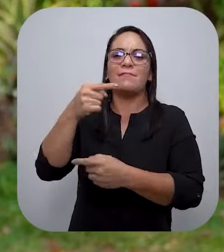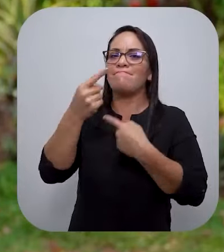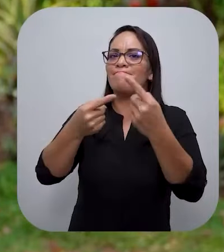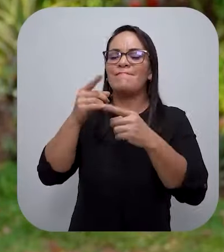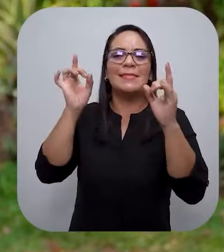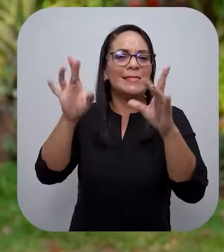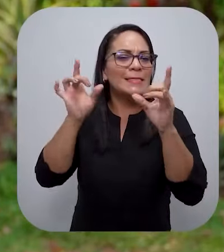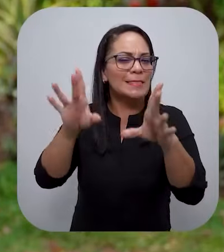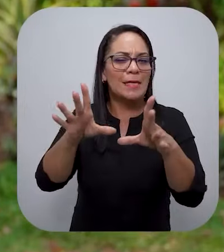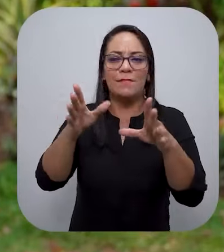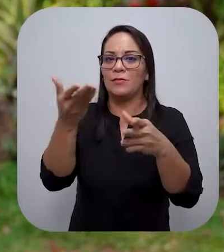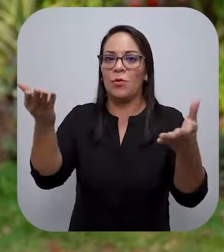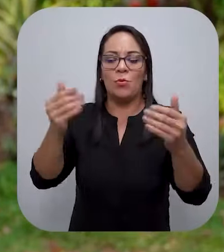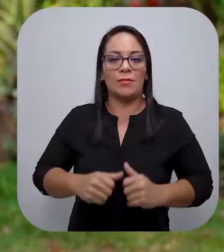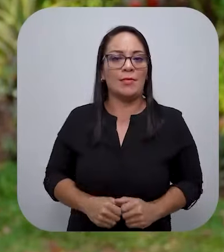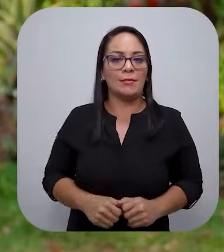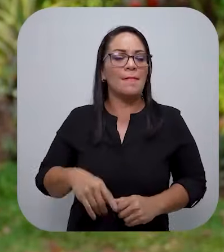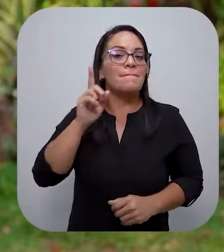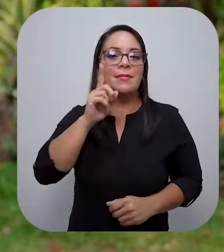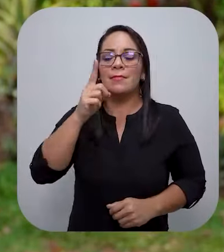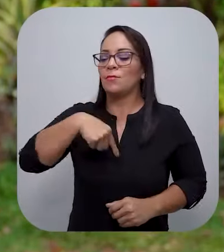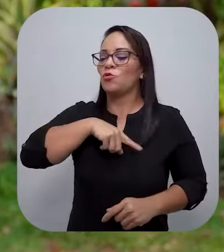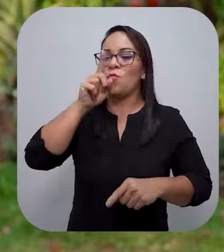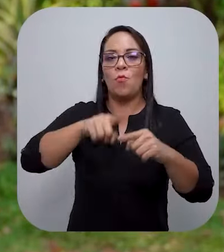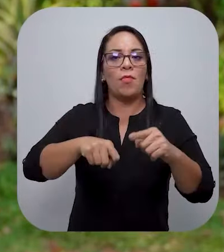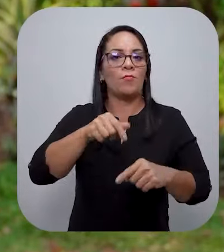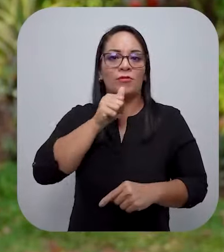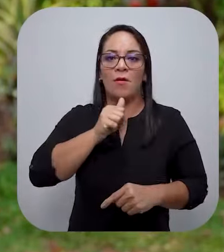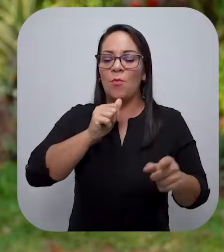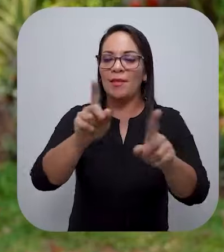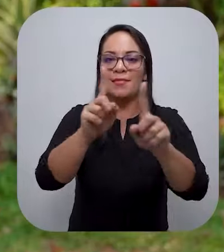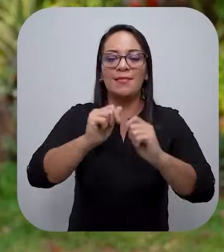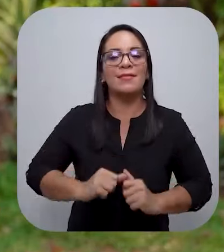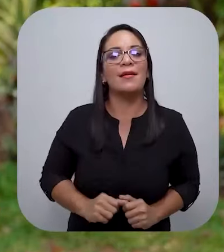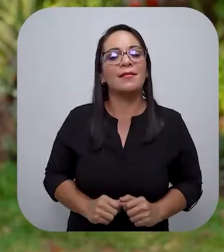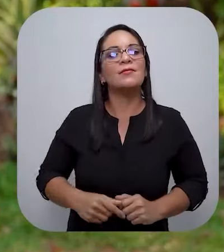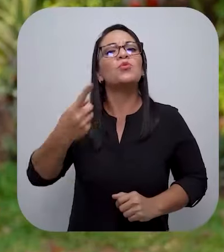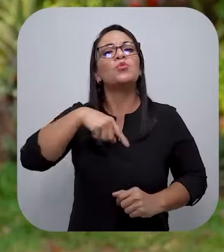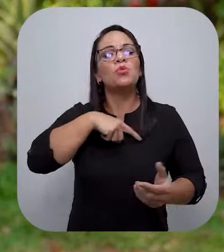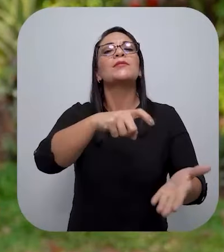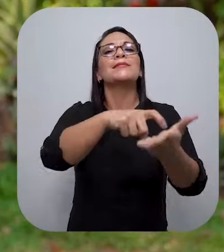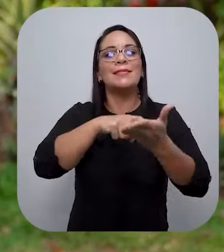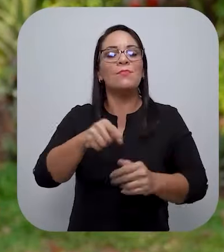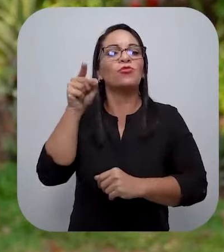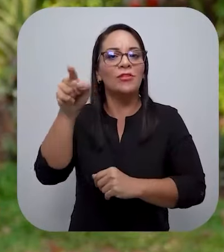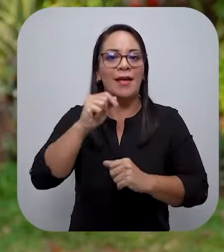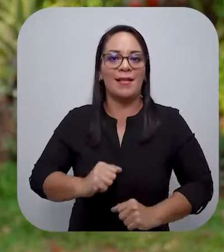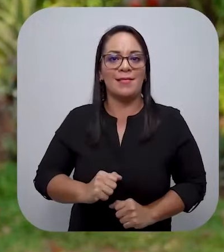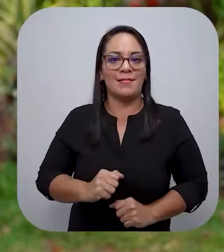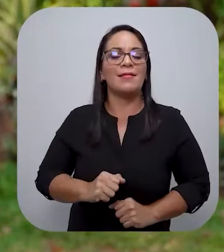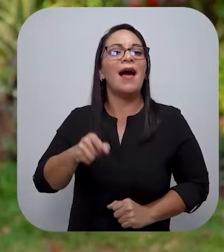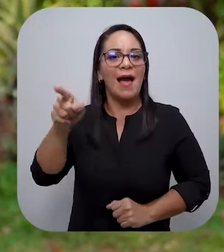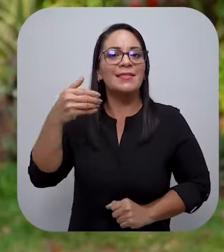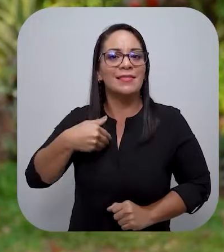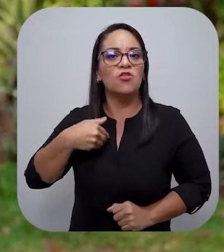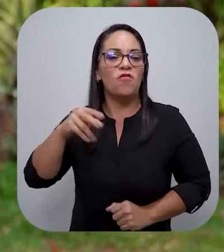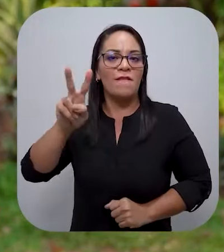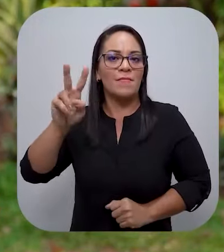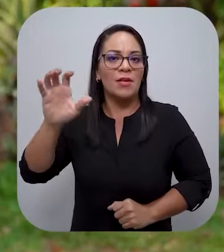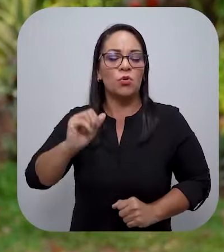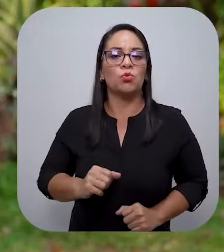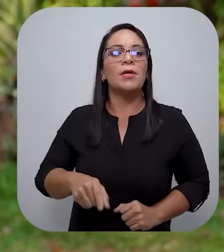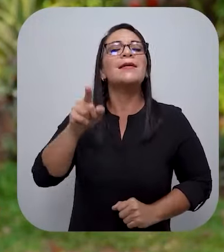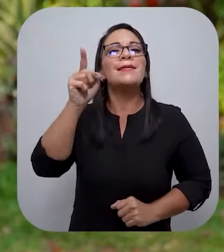patrañas mentiras que no podemos tolerar nosotros le exigimos al señor de la cruz que